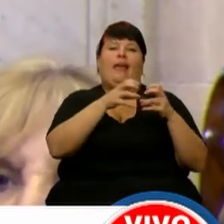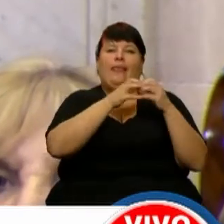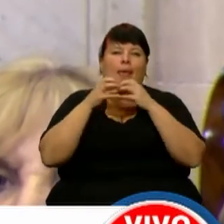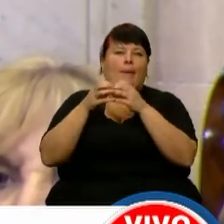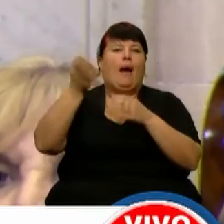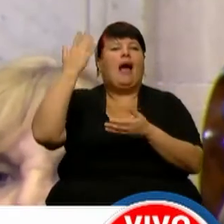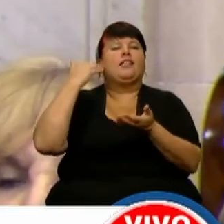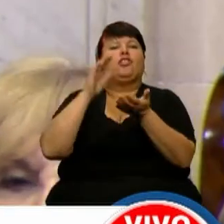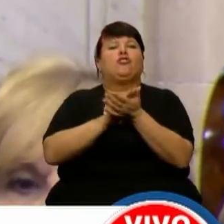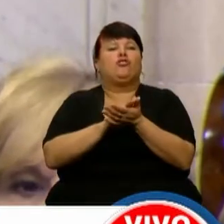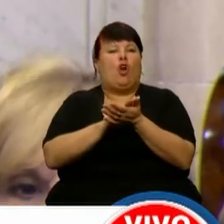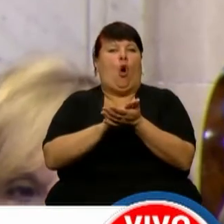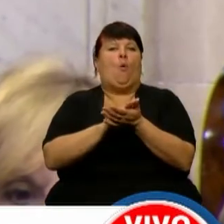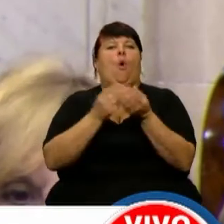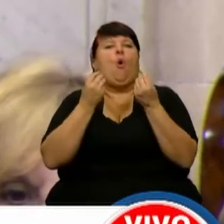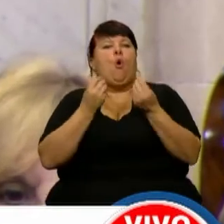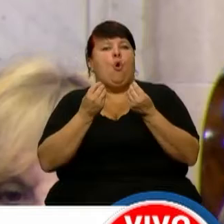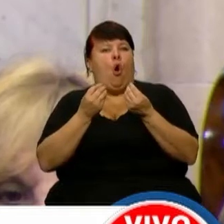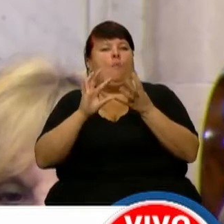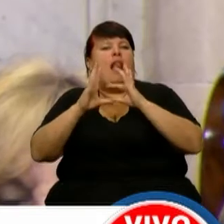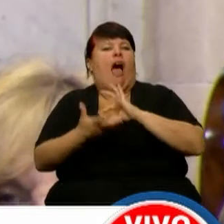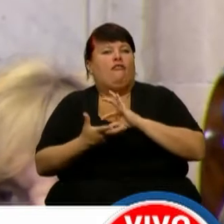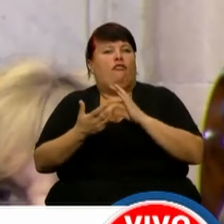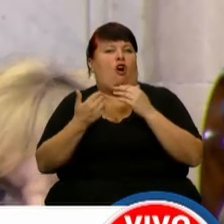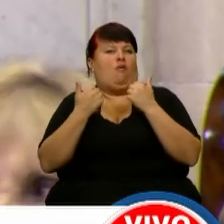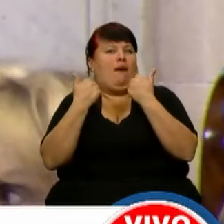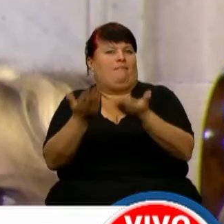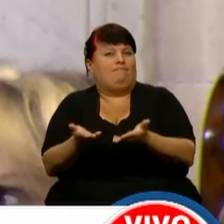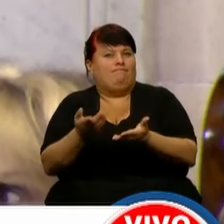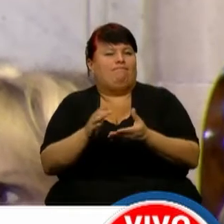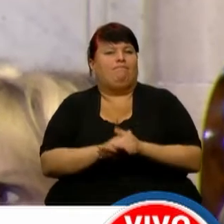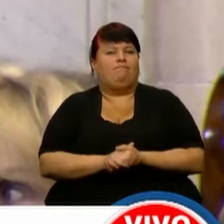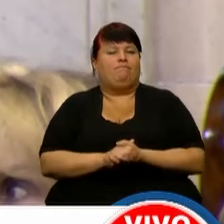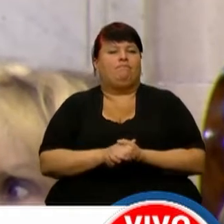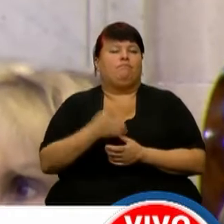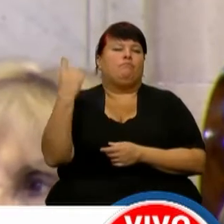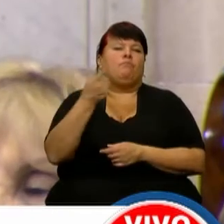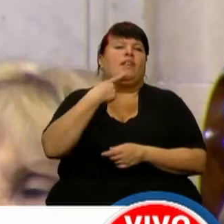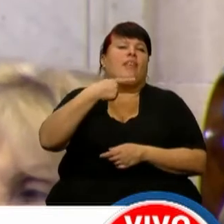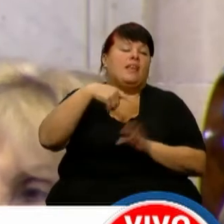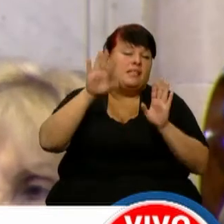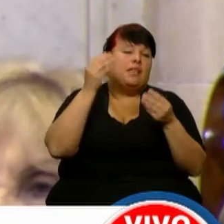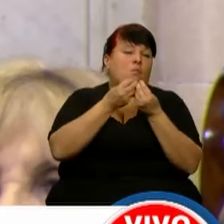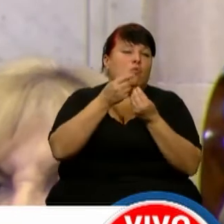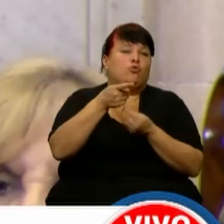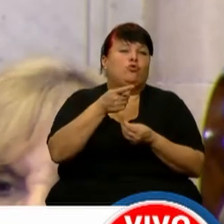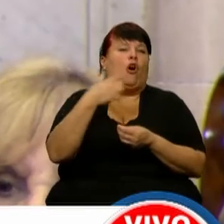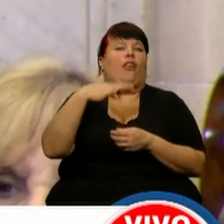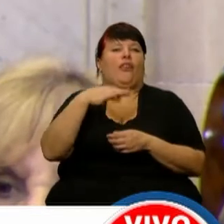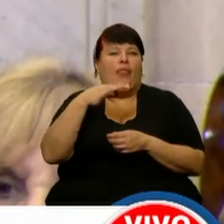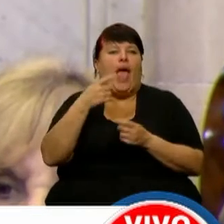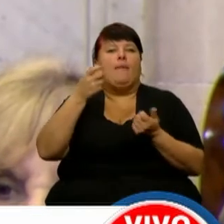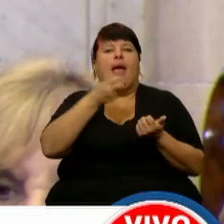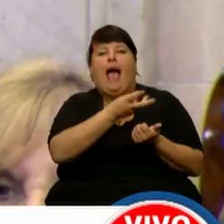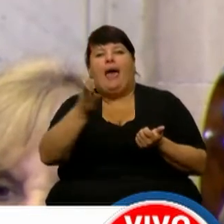que se generó en cuanto a cuál iba a ser el mecanismo de entrega, que muchos decían que tenía que ser